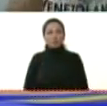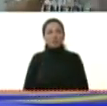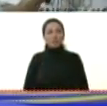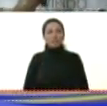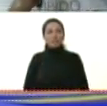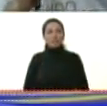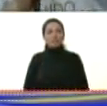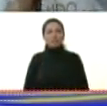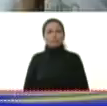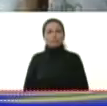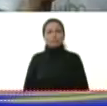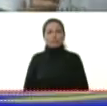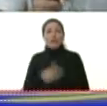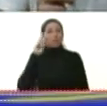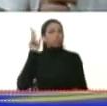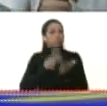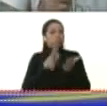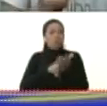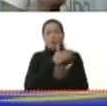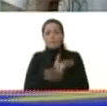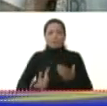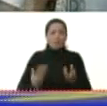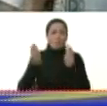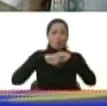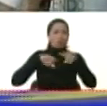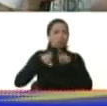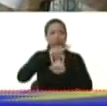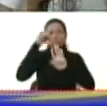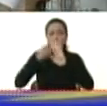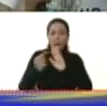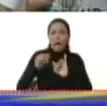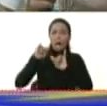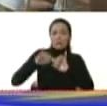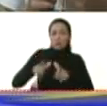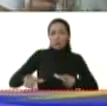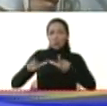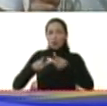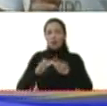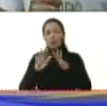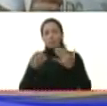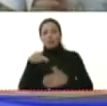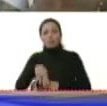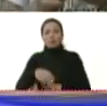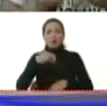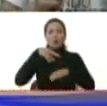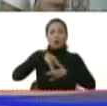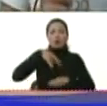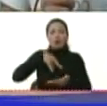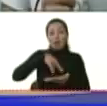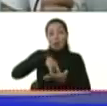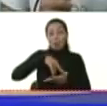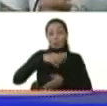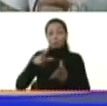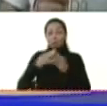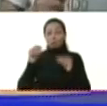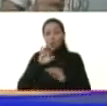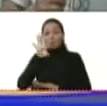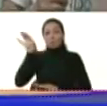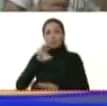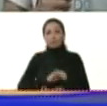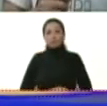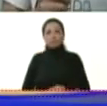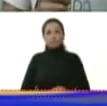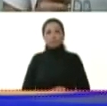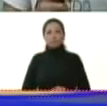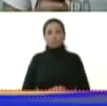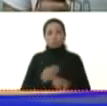Aprobado, presidente, totalmente de acuerdo con usted. Y aparte que aquí en el estado Carabobo, y estoy seguro que en todo el país, hay una